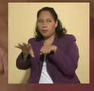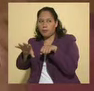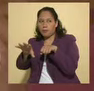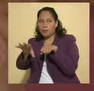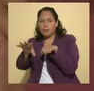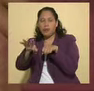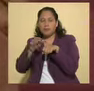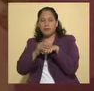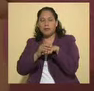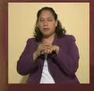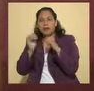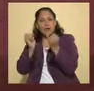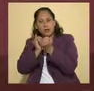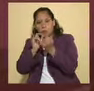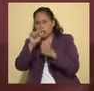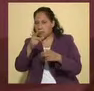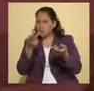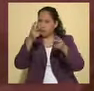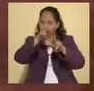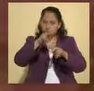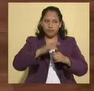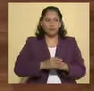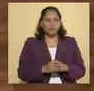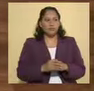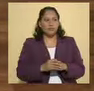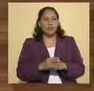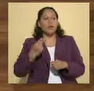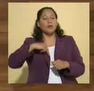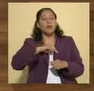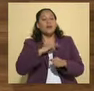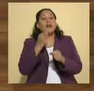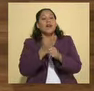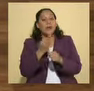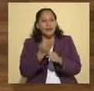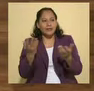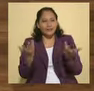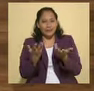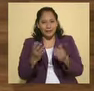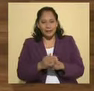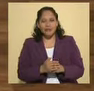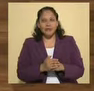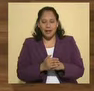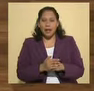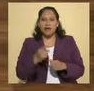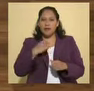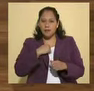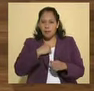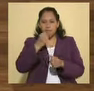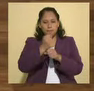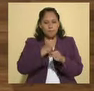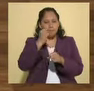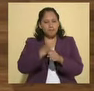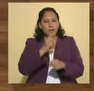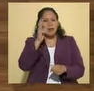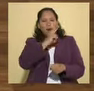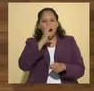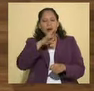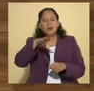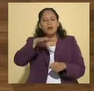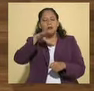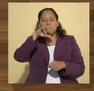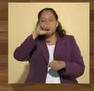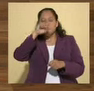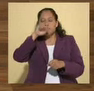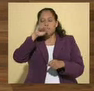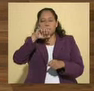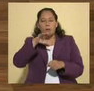Lo mismo voy a hacer al otro lado. Aquí lo que estoy haciendo es conciencia del aire que está entrando. No estoy haciendo más